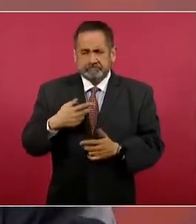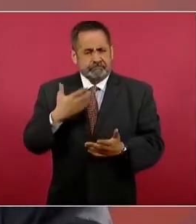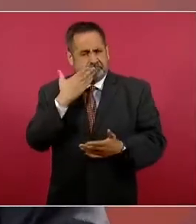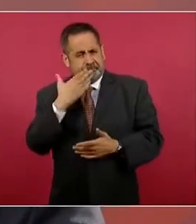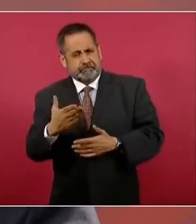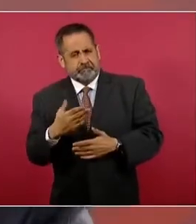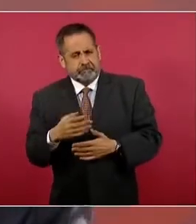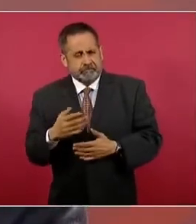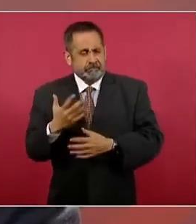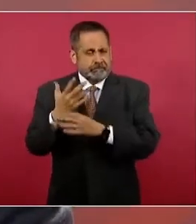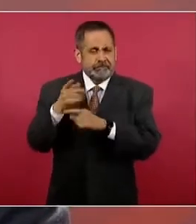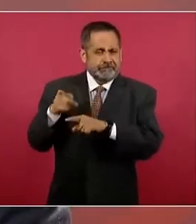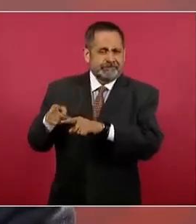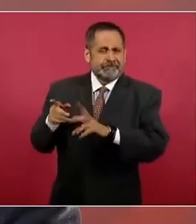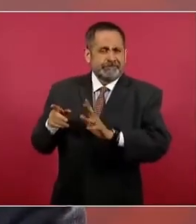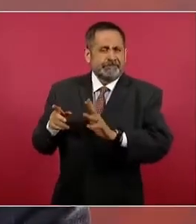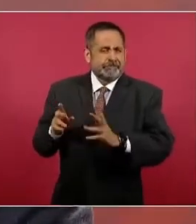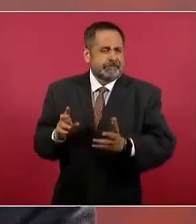Eso decía Keynes.